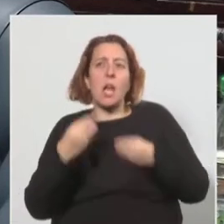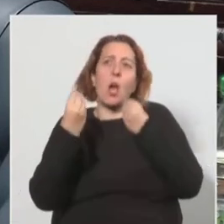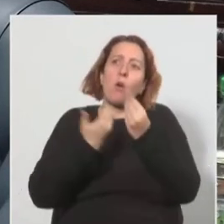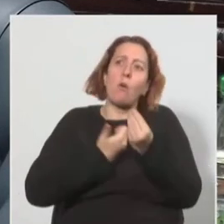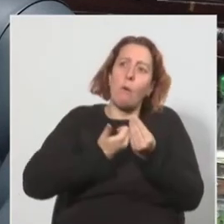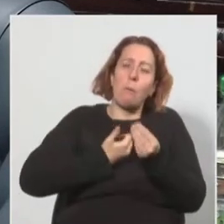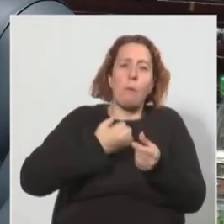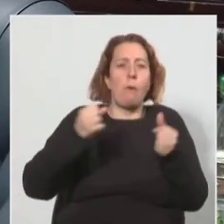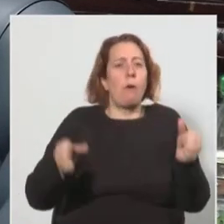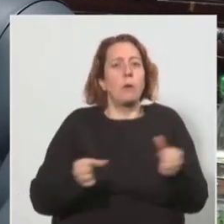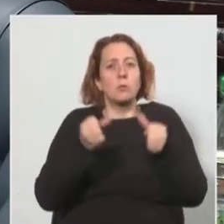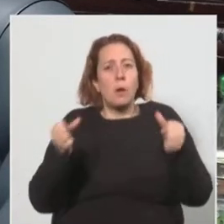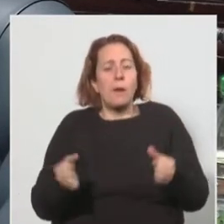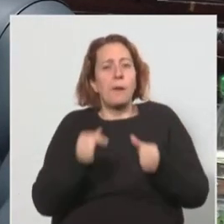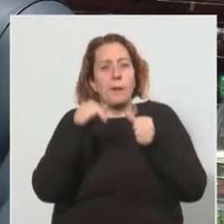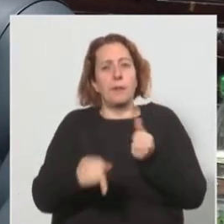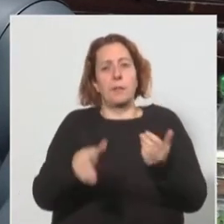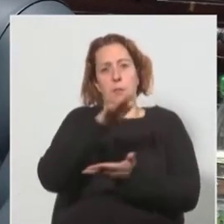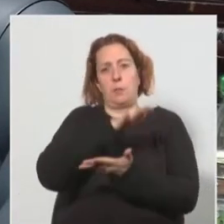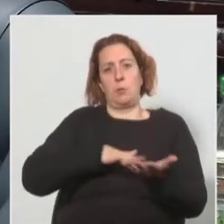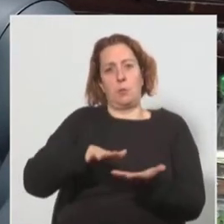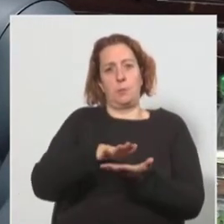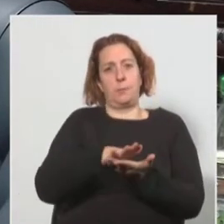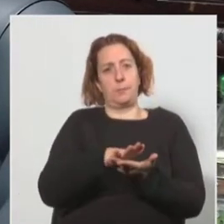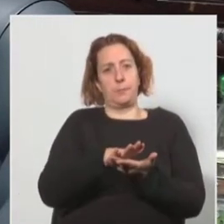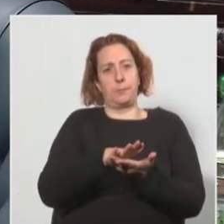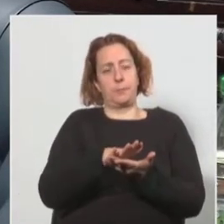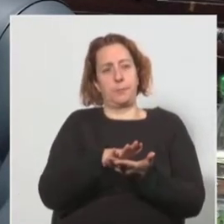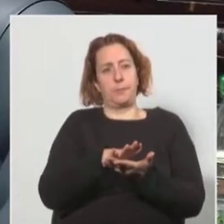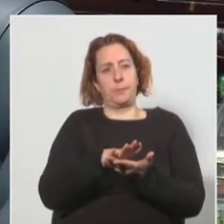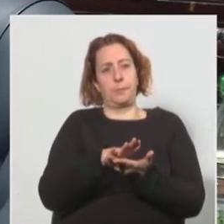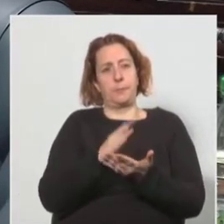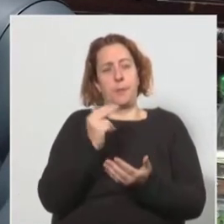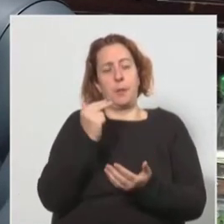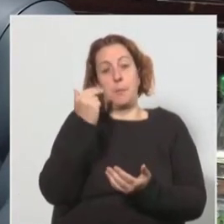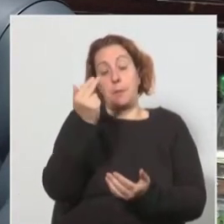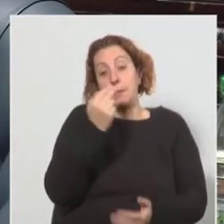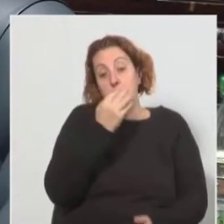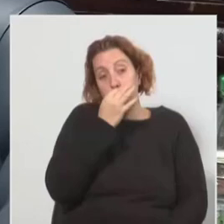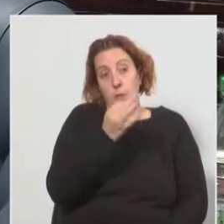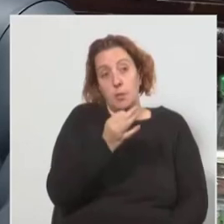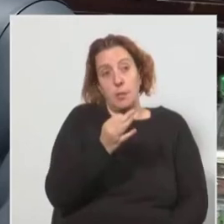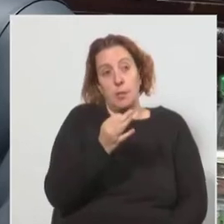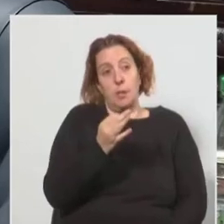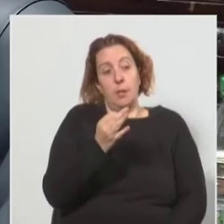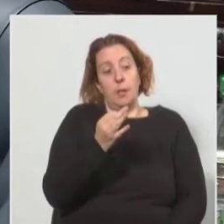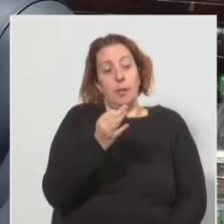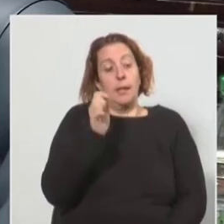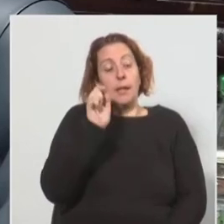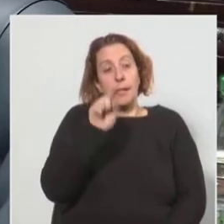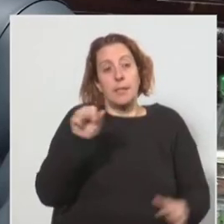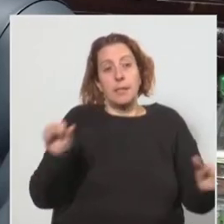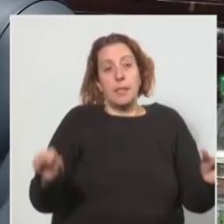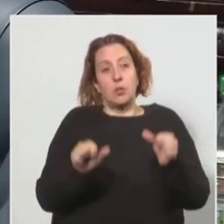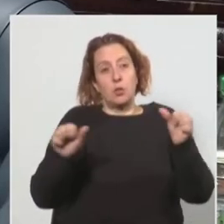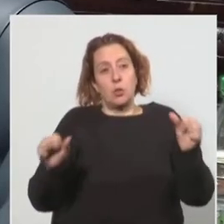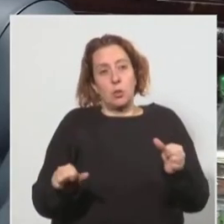cómo actuar en este caso. Permítasenos decir que esas